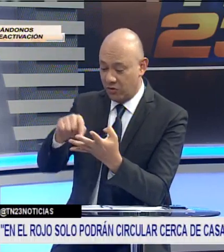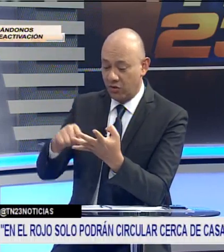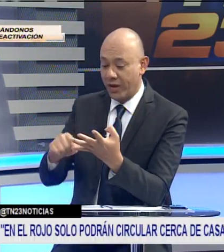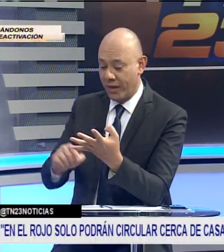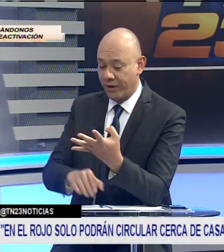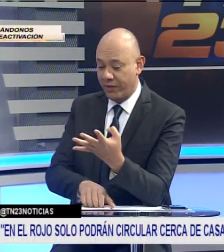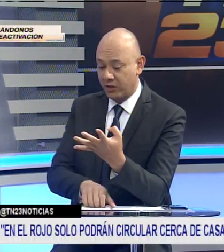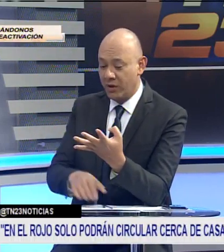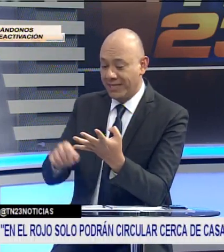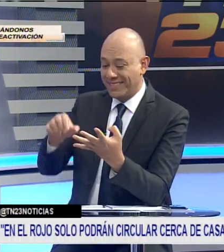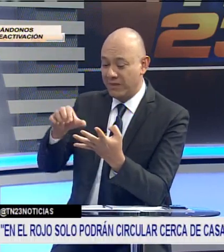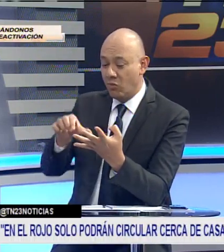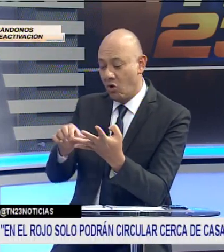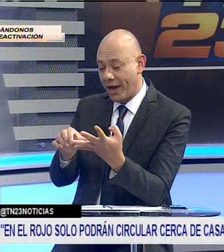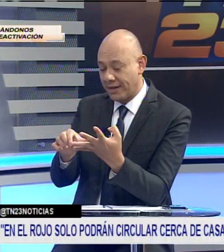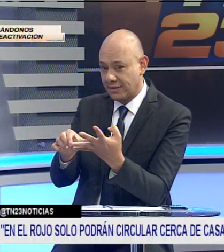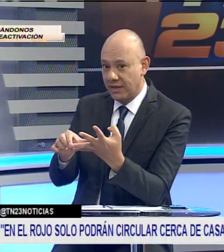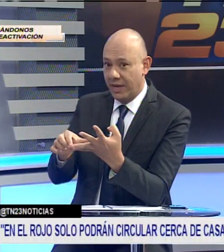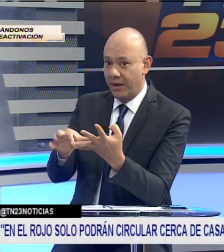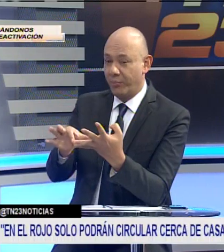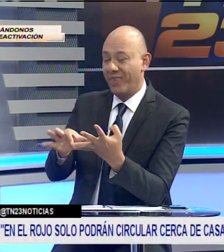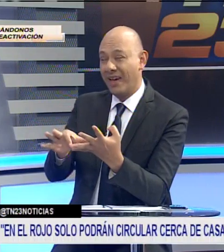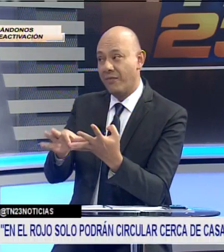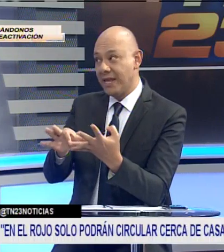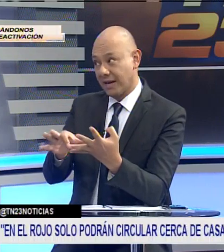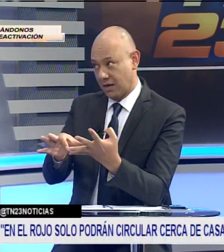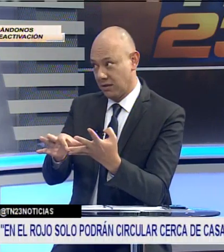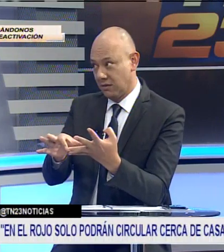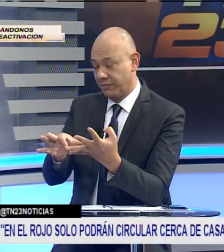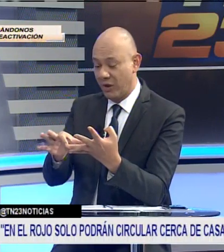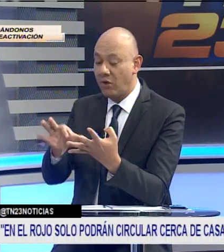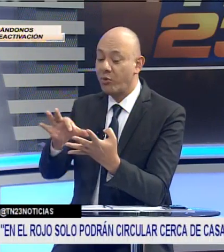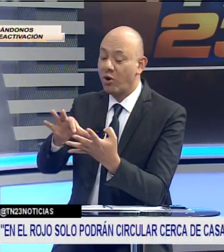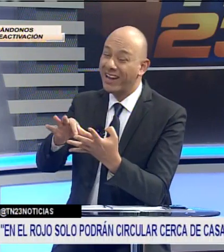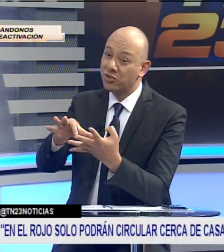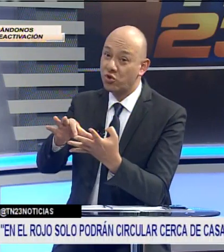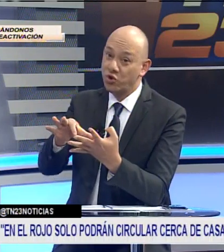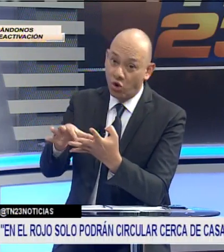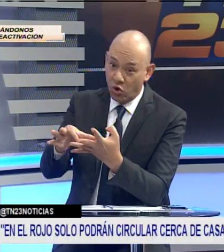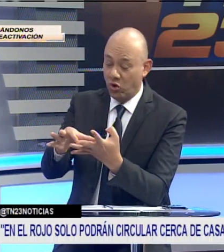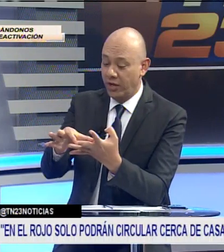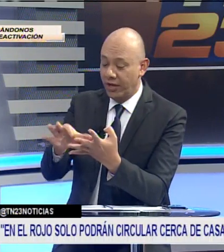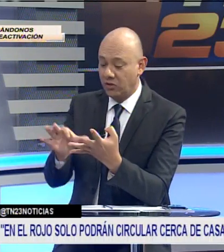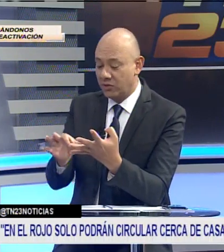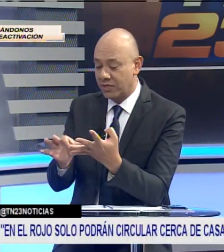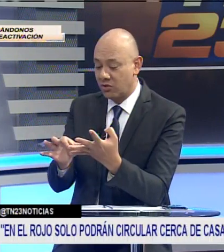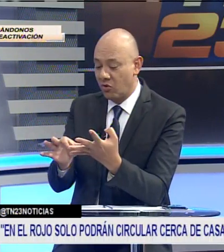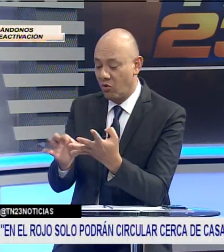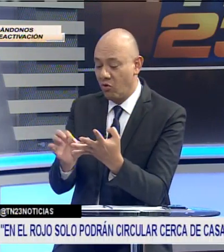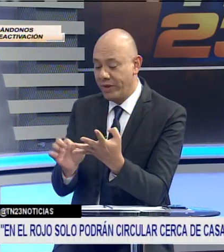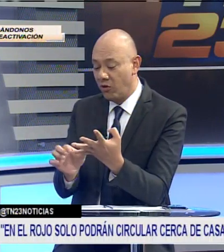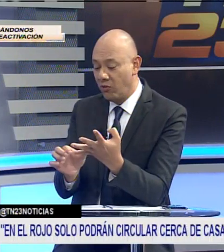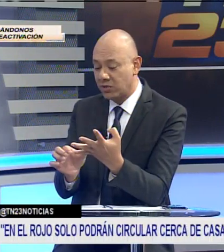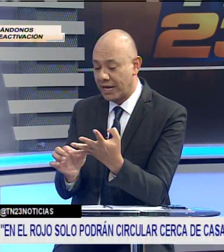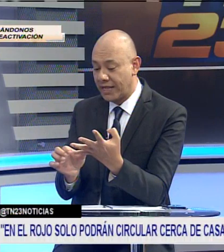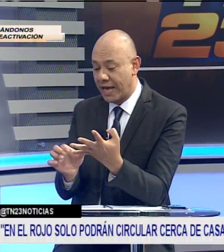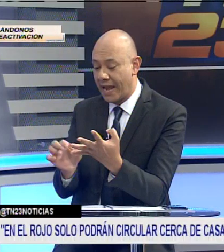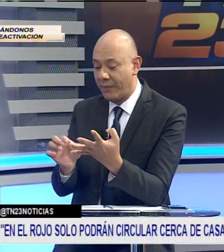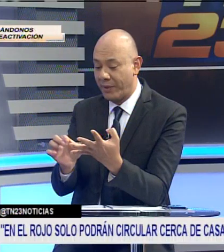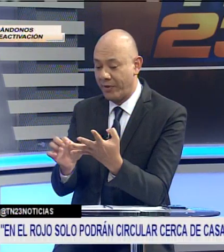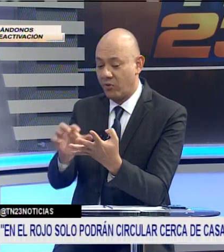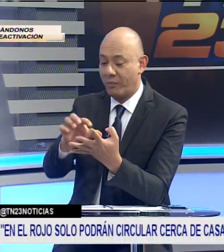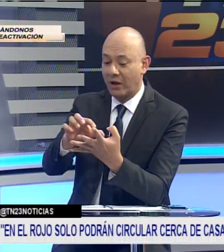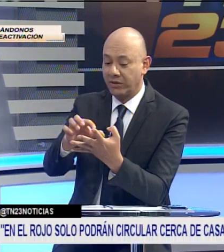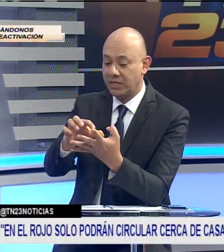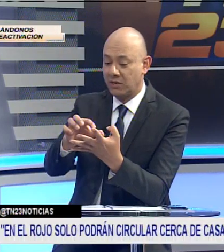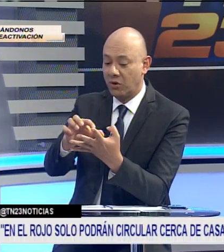4, ¿no? Ok, sí, perfecto. Si Monjas puede abrir, pero el Progreso público no, Entonces, ¿cómo? Un microbús sale de